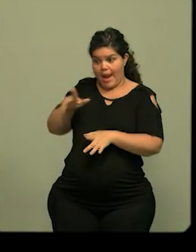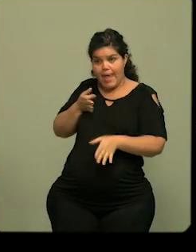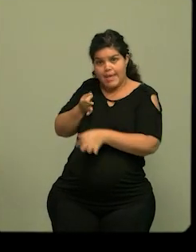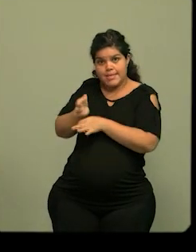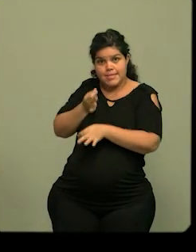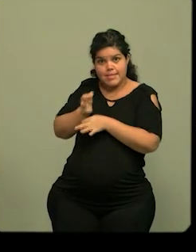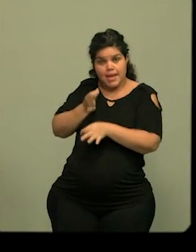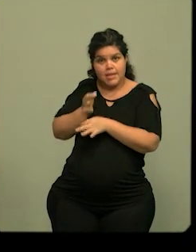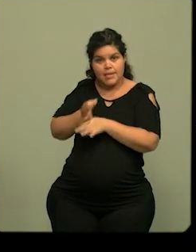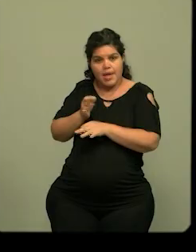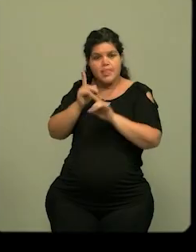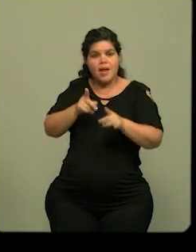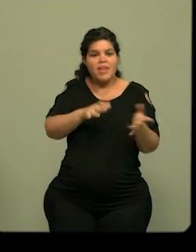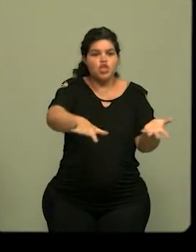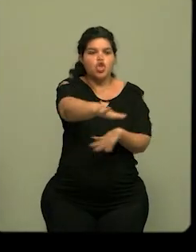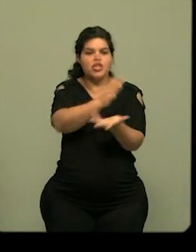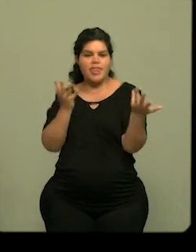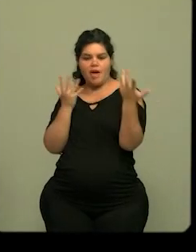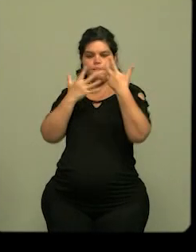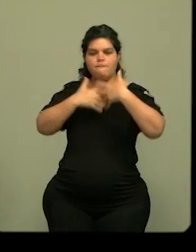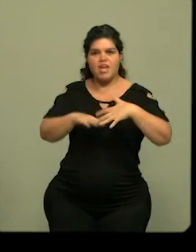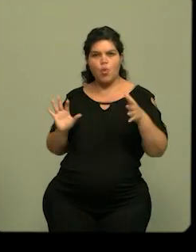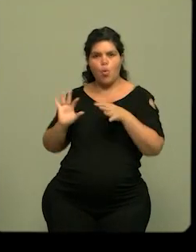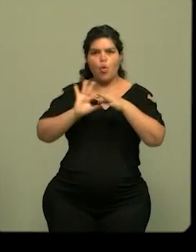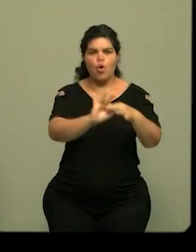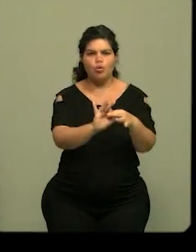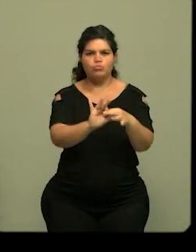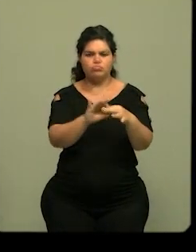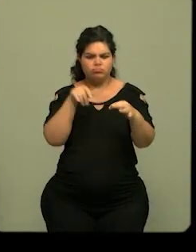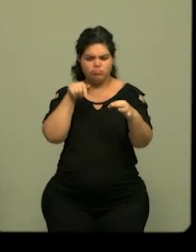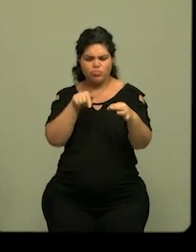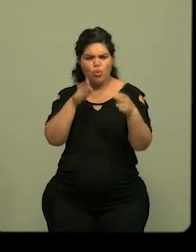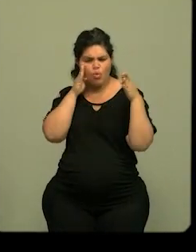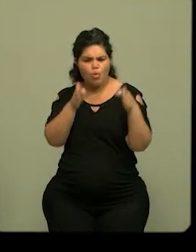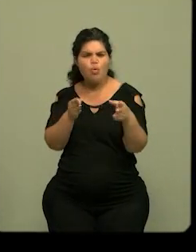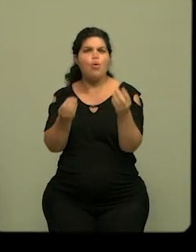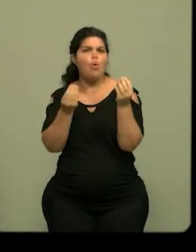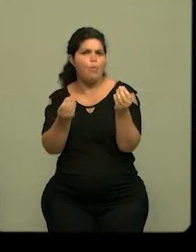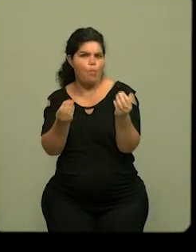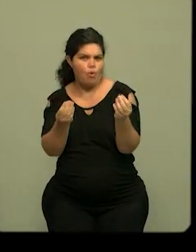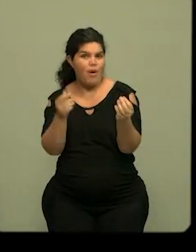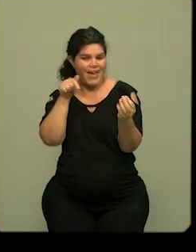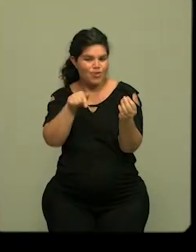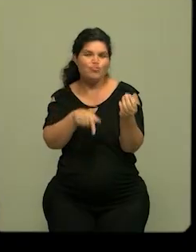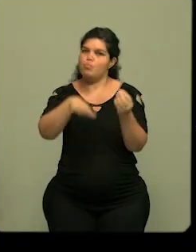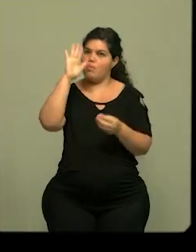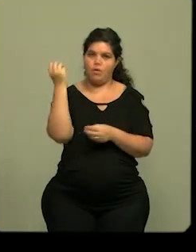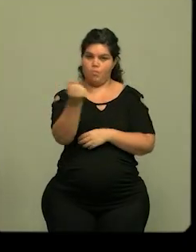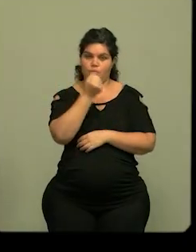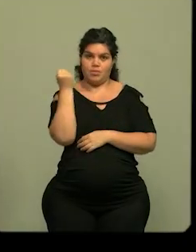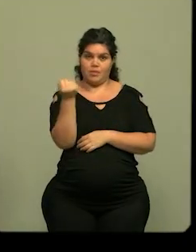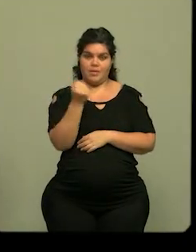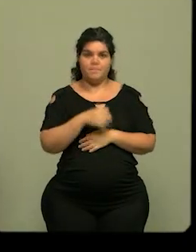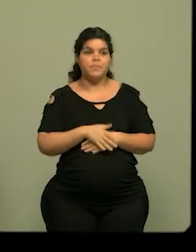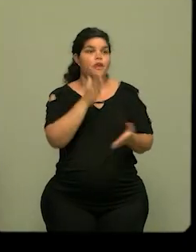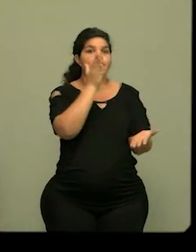también cómo nos vinculamos, ¿no? Y en esto Sí. sí tengo que ser muy sincero de que tanto la facultad